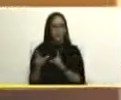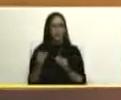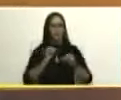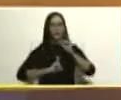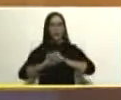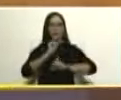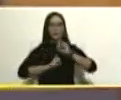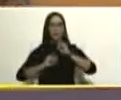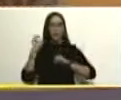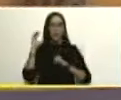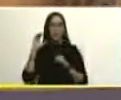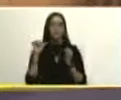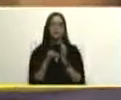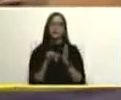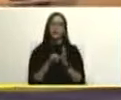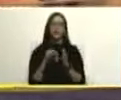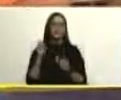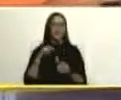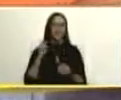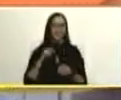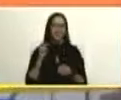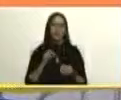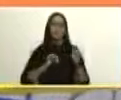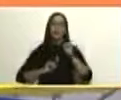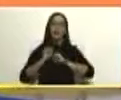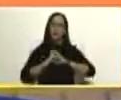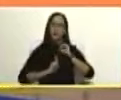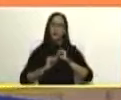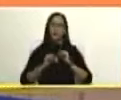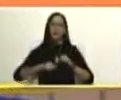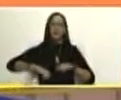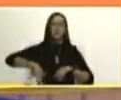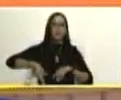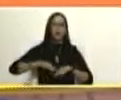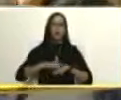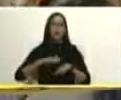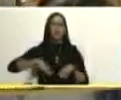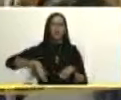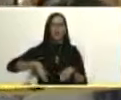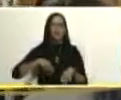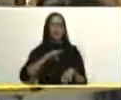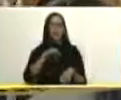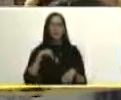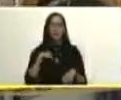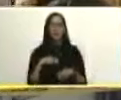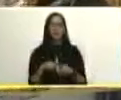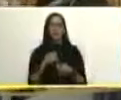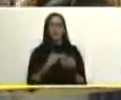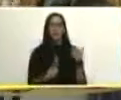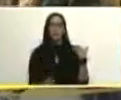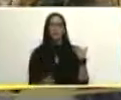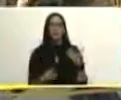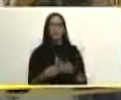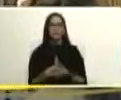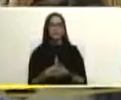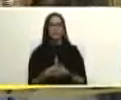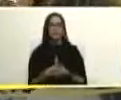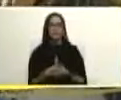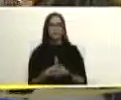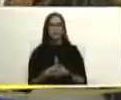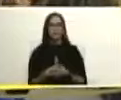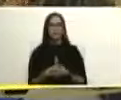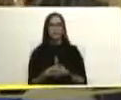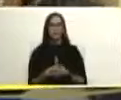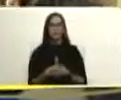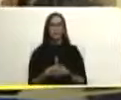defender la patria donde sea necesaria, para defender el Esequibo, porque el Esequibo es nuestro, presidente. Así es,